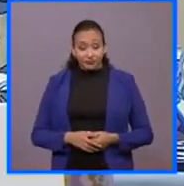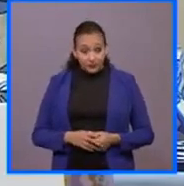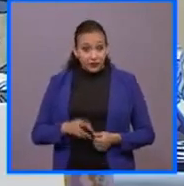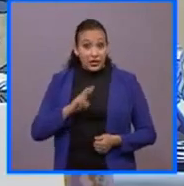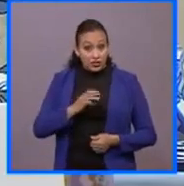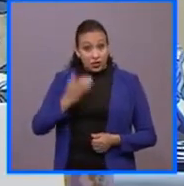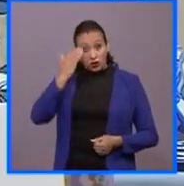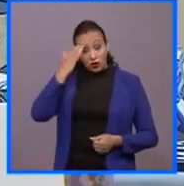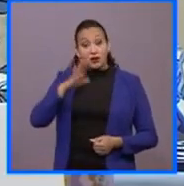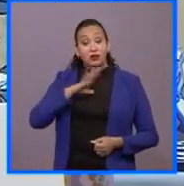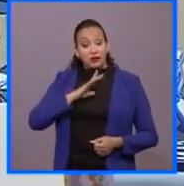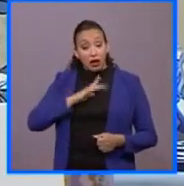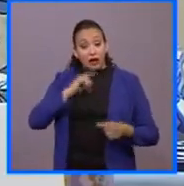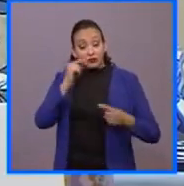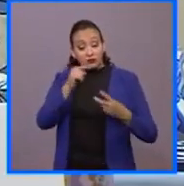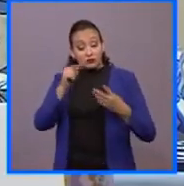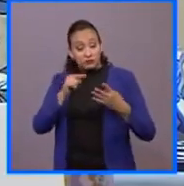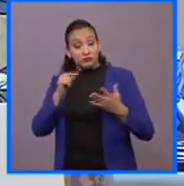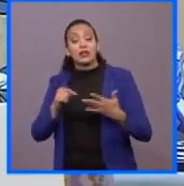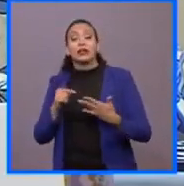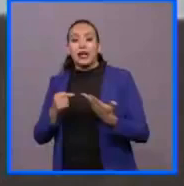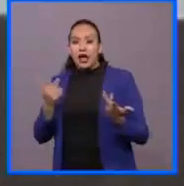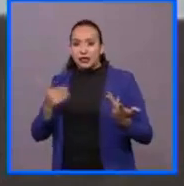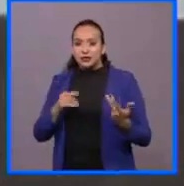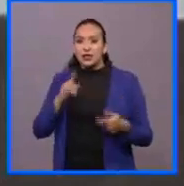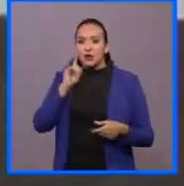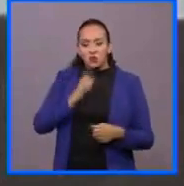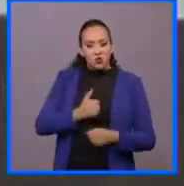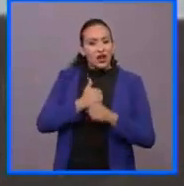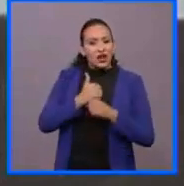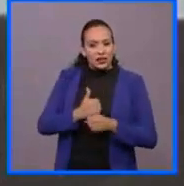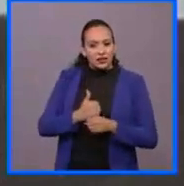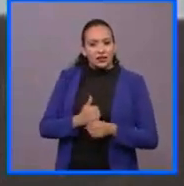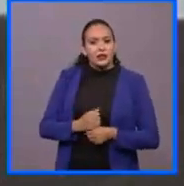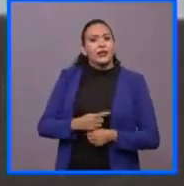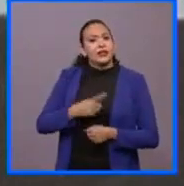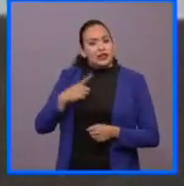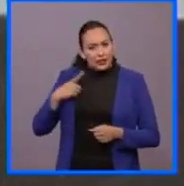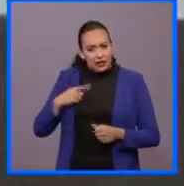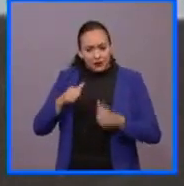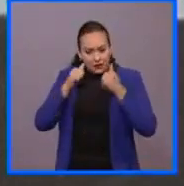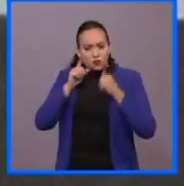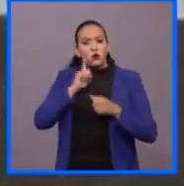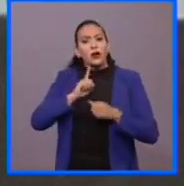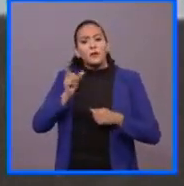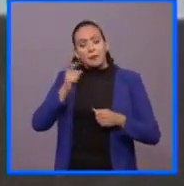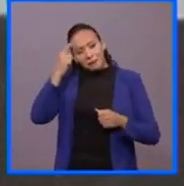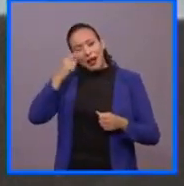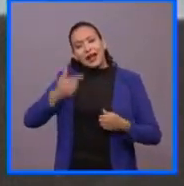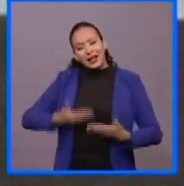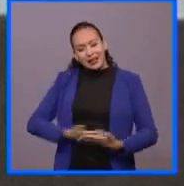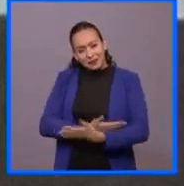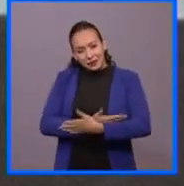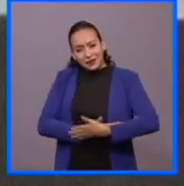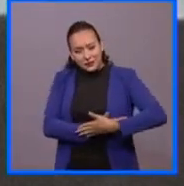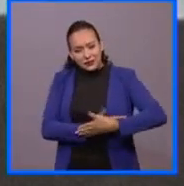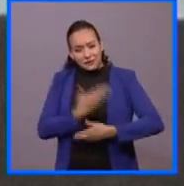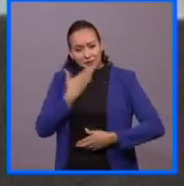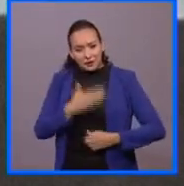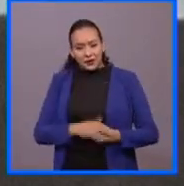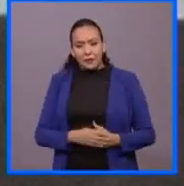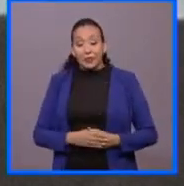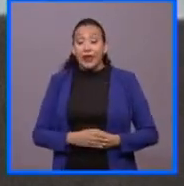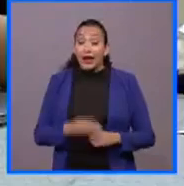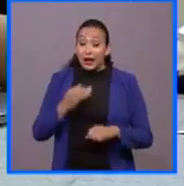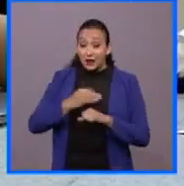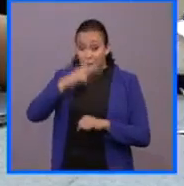existen una serie de condiciones estructurales que impiden que todos los partos sean humanizados. No obstante, compartieron que si bien actualmente